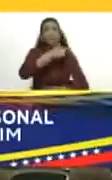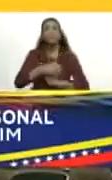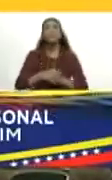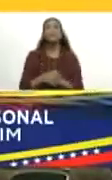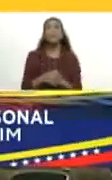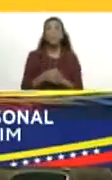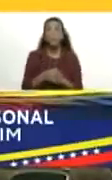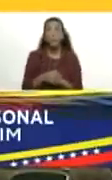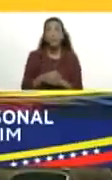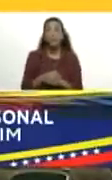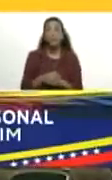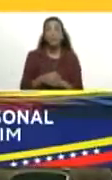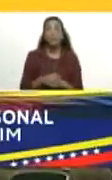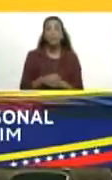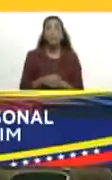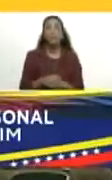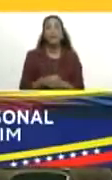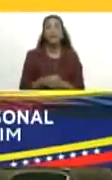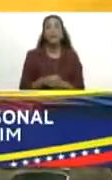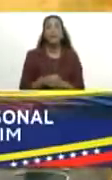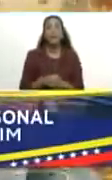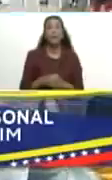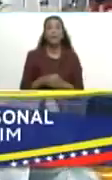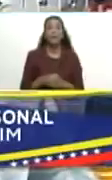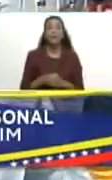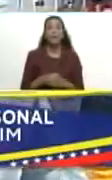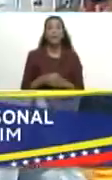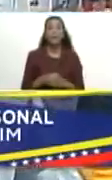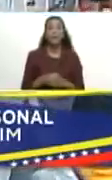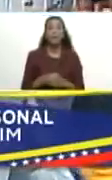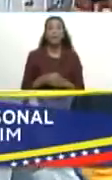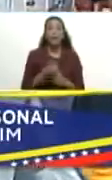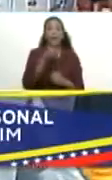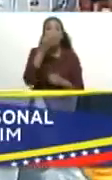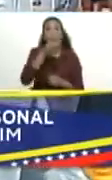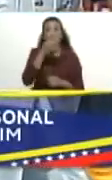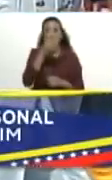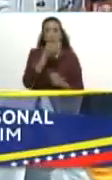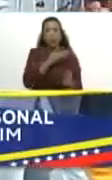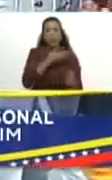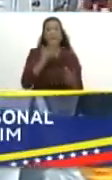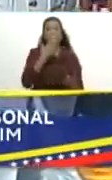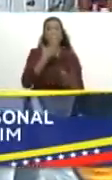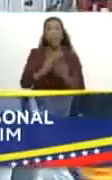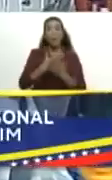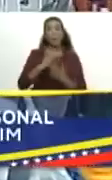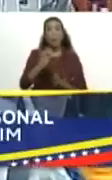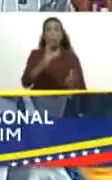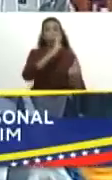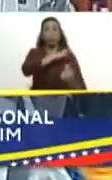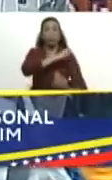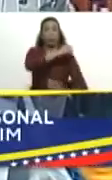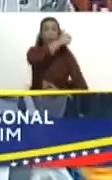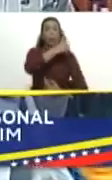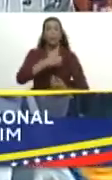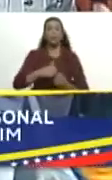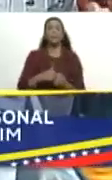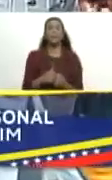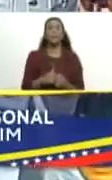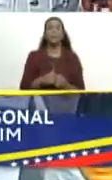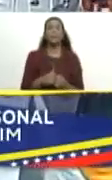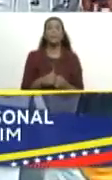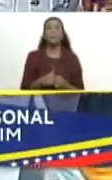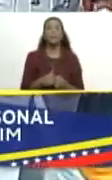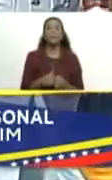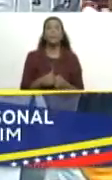Venezuela, Nicolás Maduro Moros. Chávez vive. Buenas tardes, mi comandante jefe. Permiso para recibir el grado de primer teniente y teniente